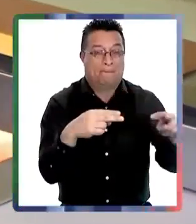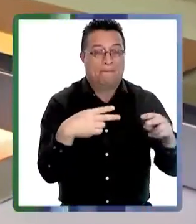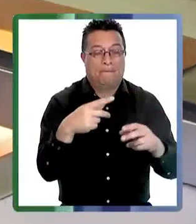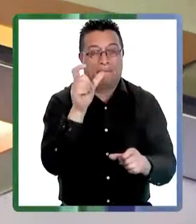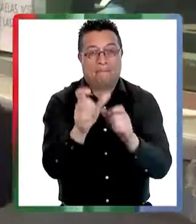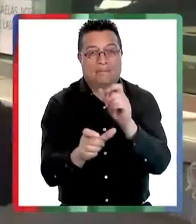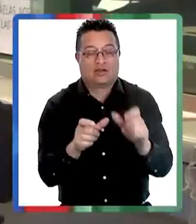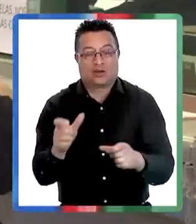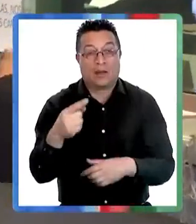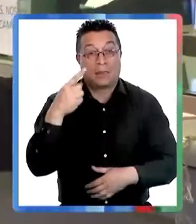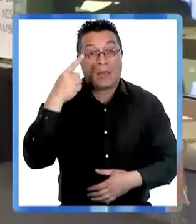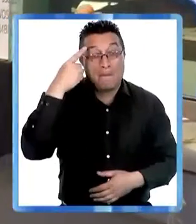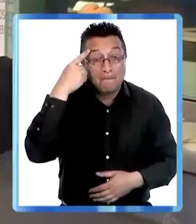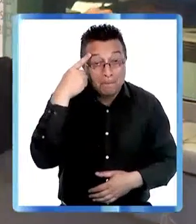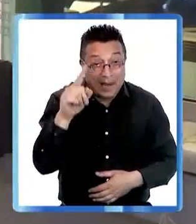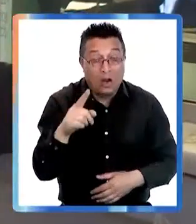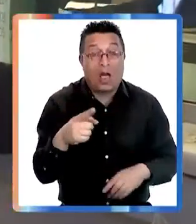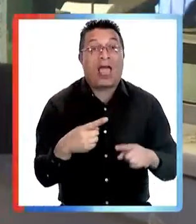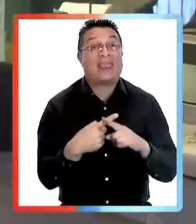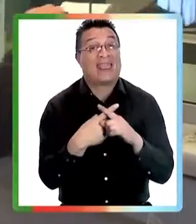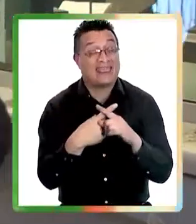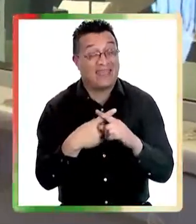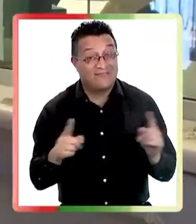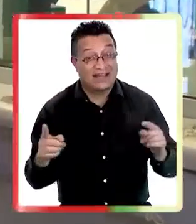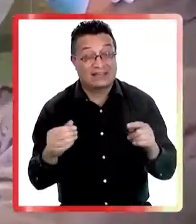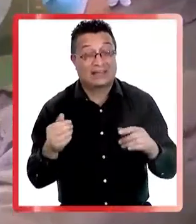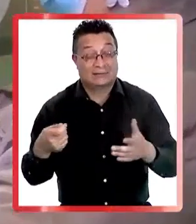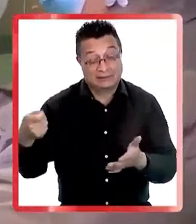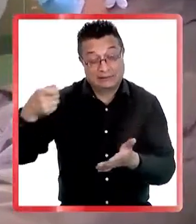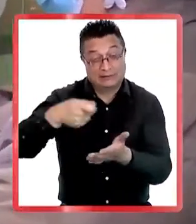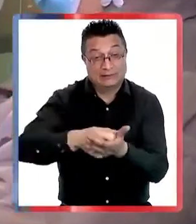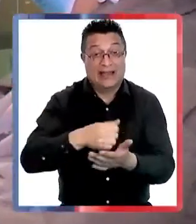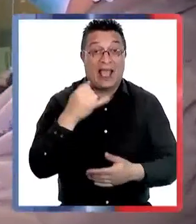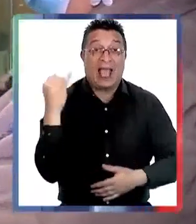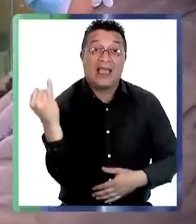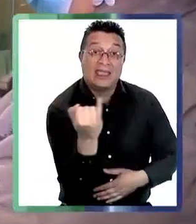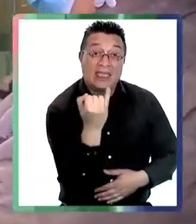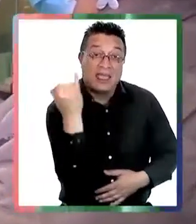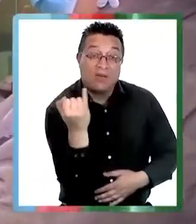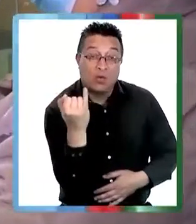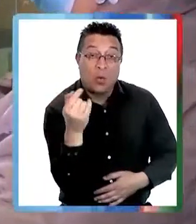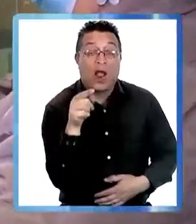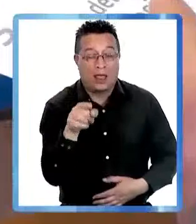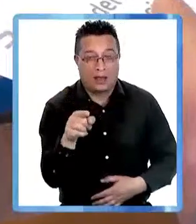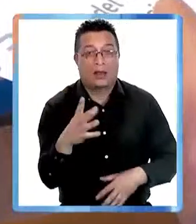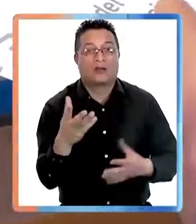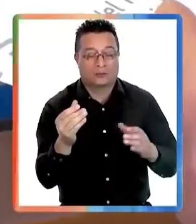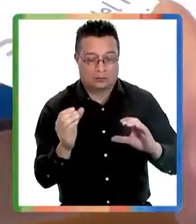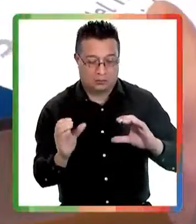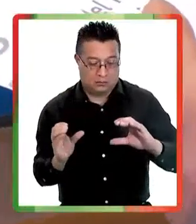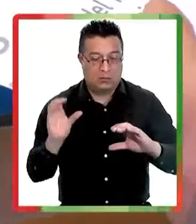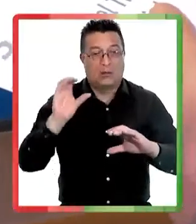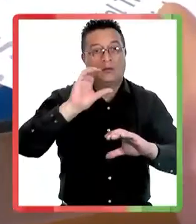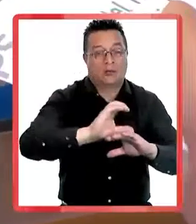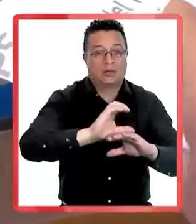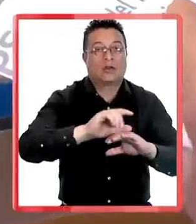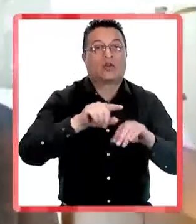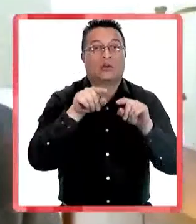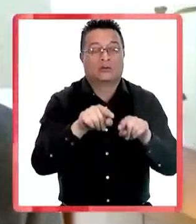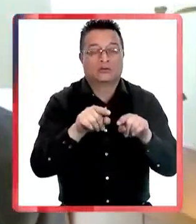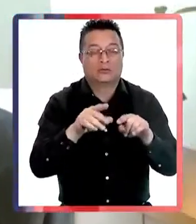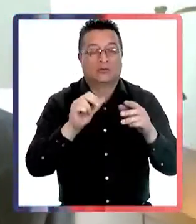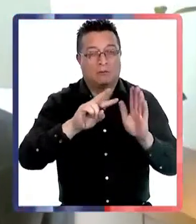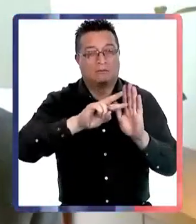personas. Pero, a diferencia de la capitalización individual, aquí van a haber mecanismos compensatorios